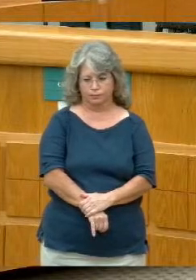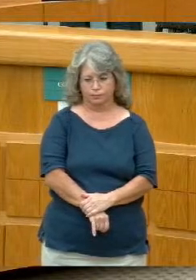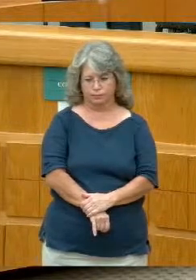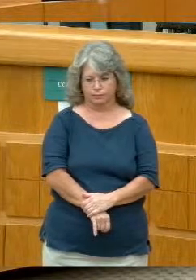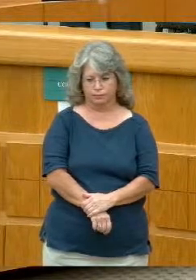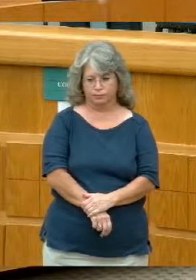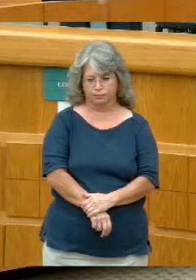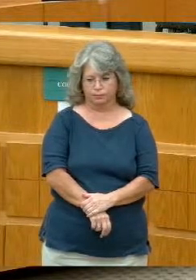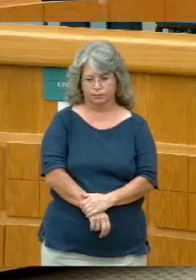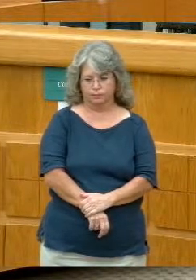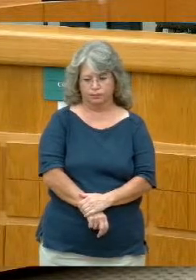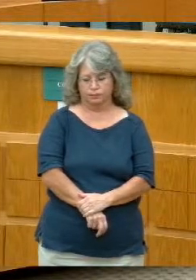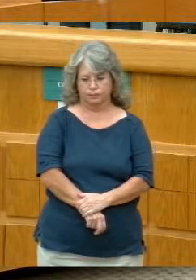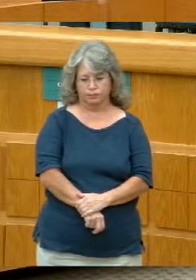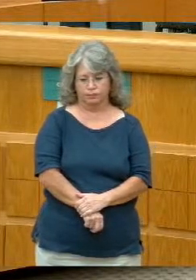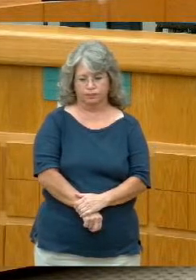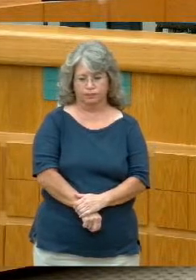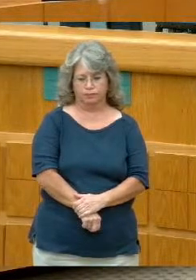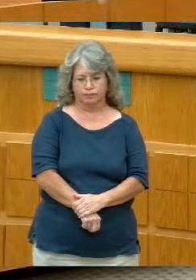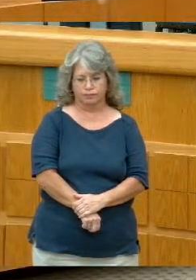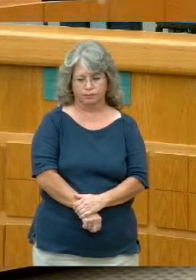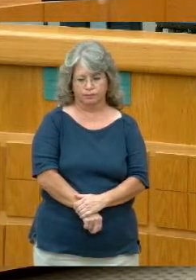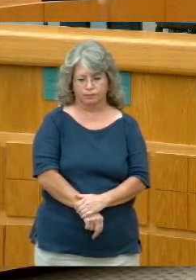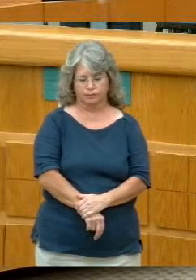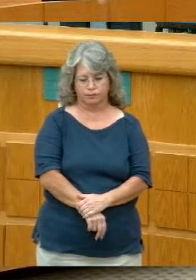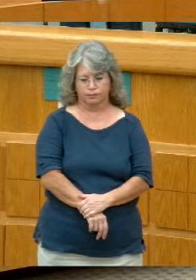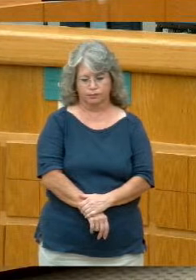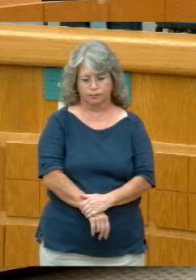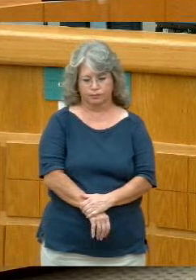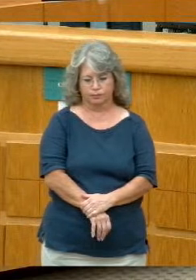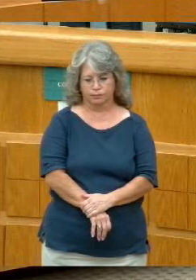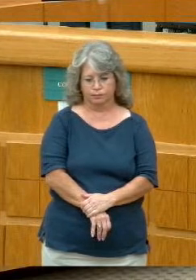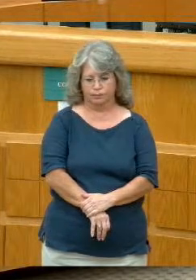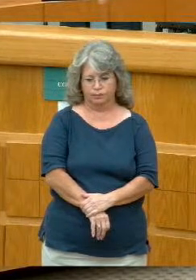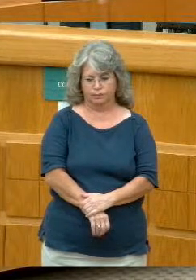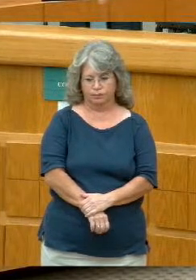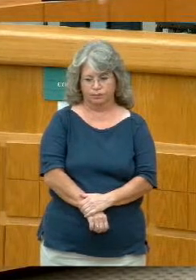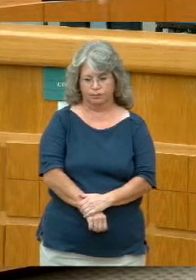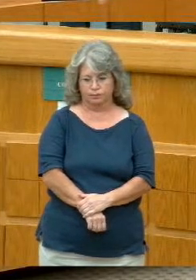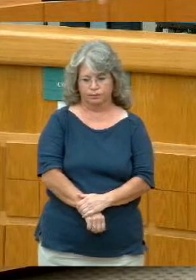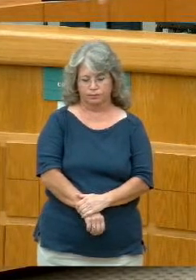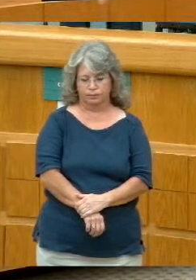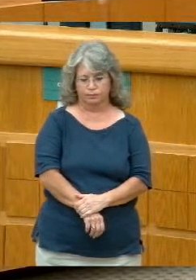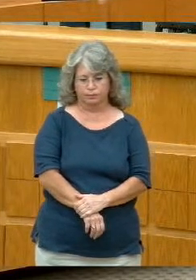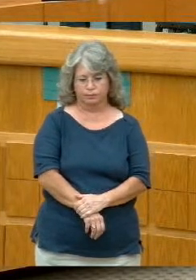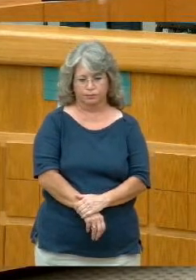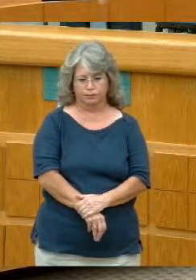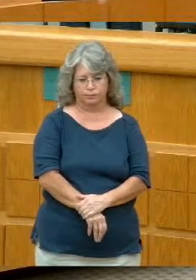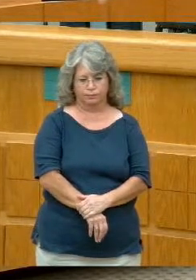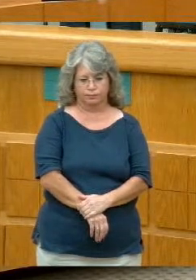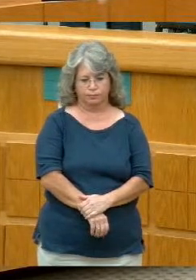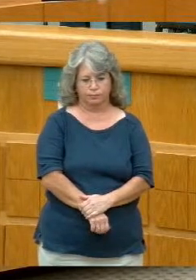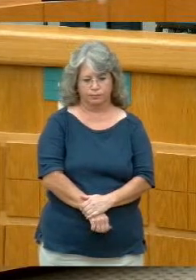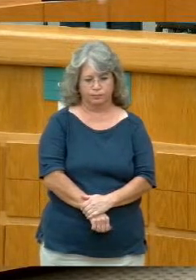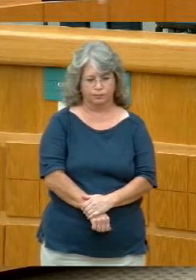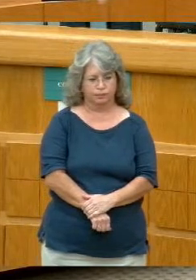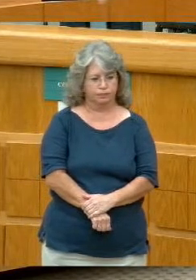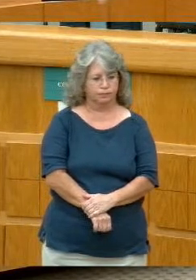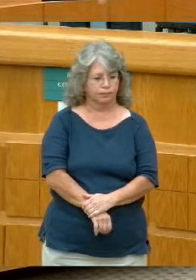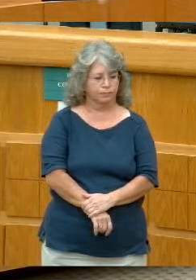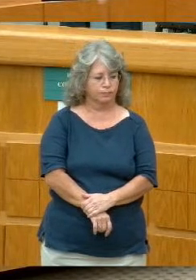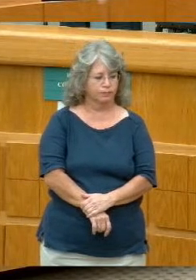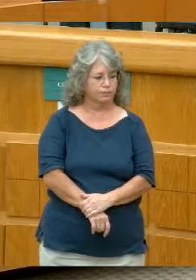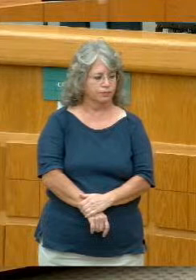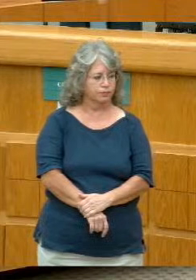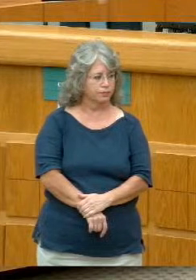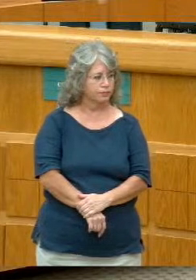Los padres deben buscar atención de emergencia de inmediato si su hijo muestra alguno de estos signos de advertencia de MISC u otros